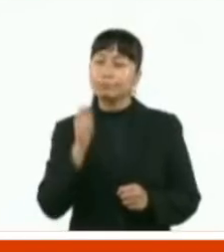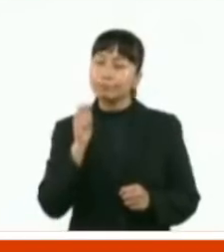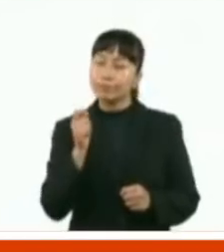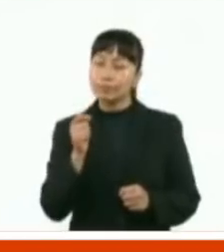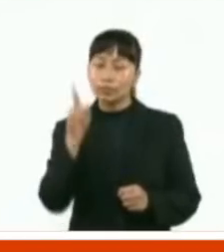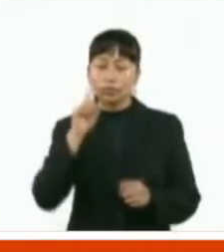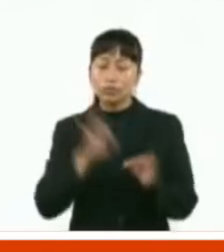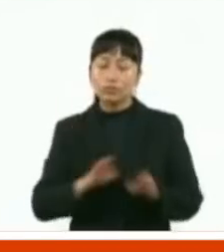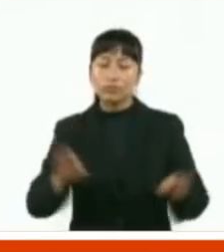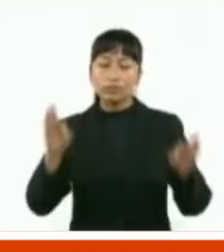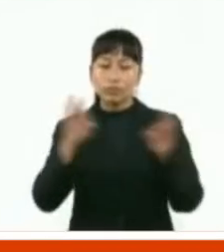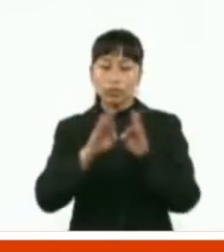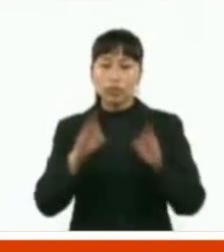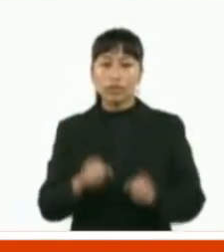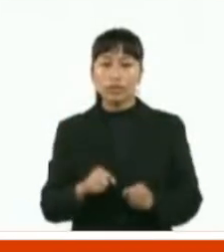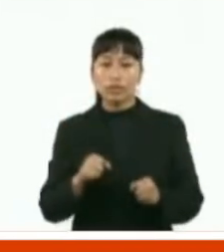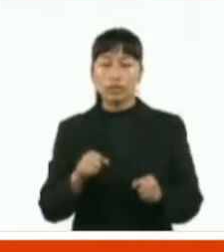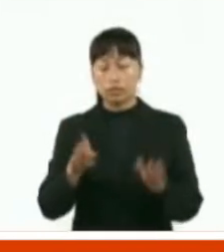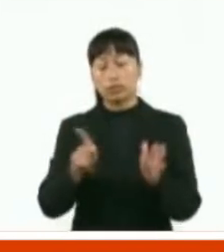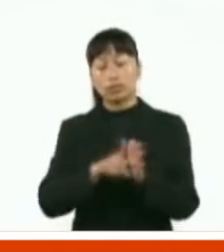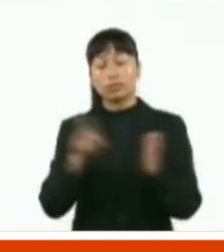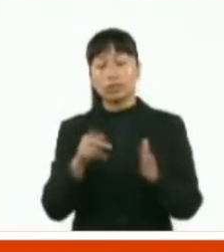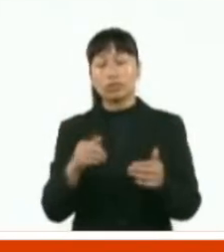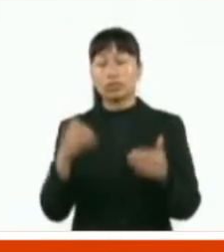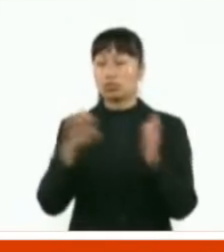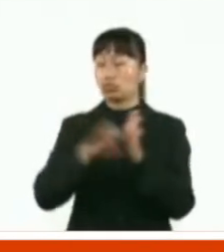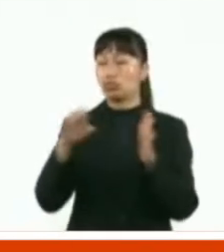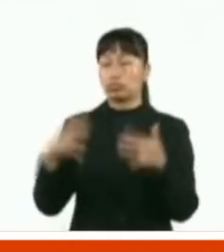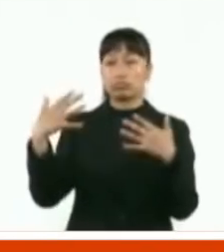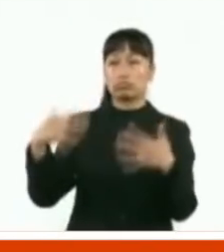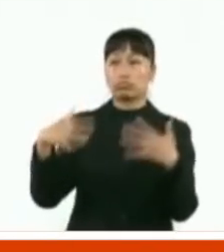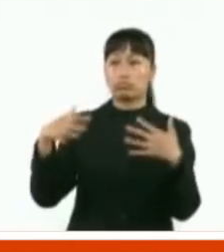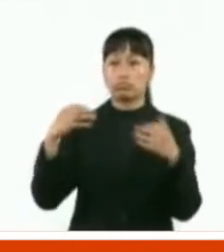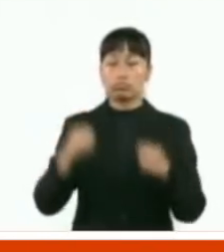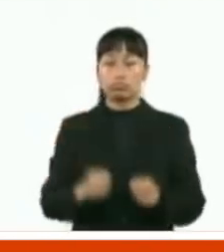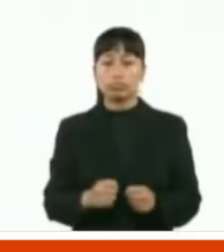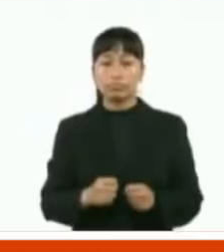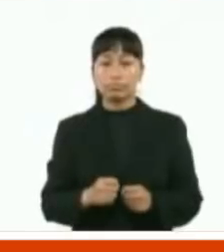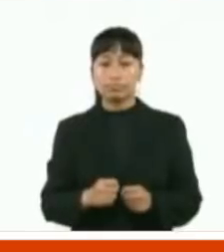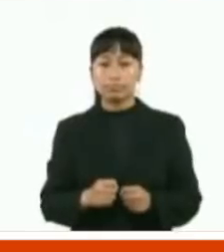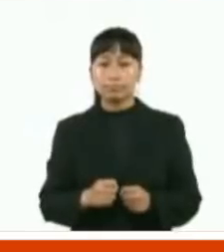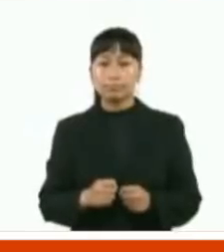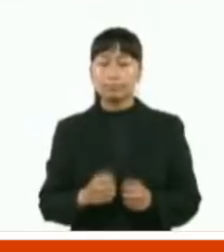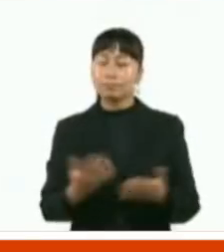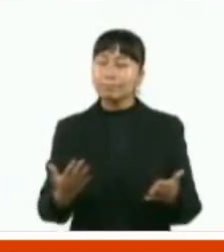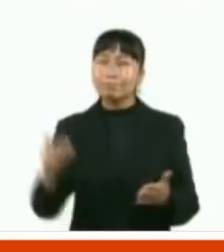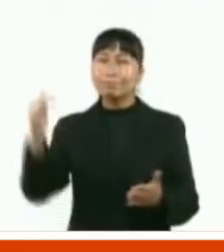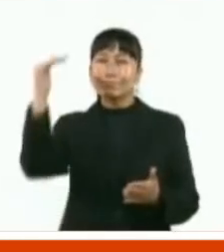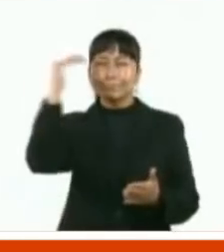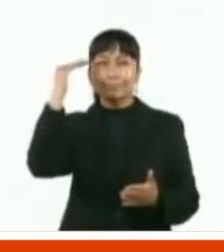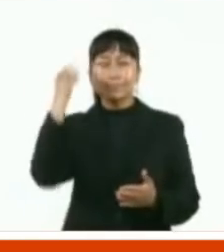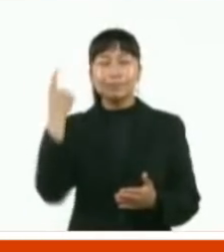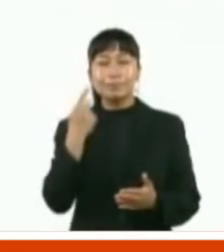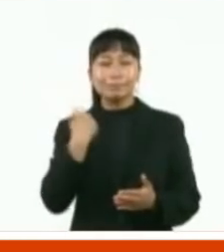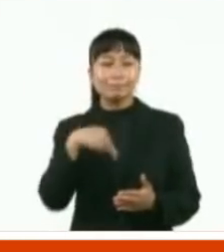solamente por su historia, una periodista ejemplar, sino ¿quién hubiera pensado que en